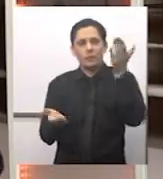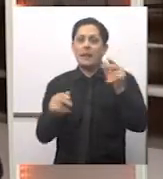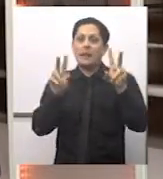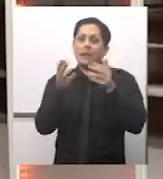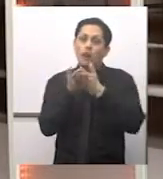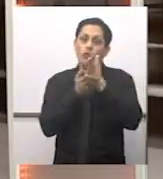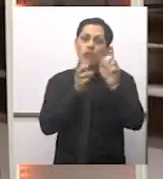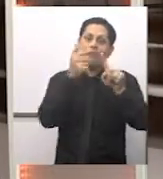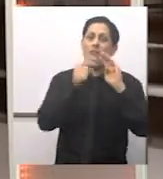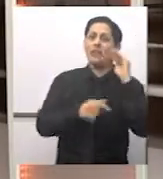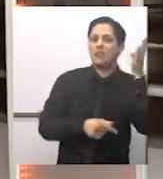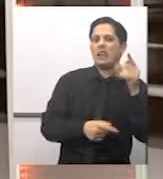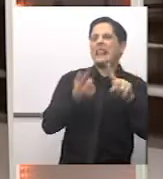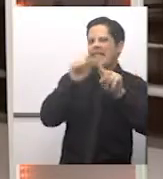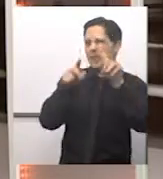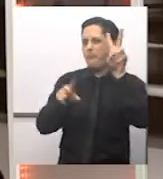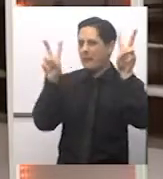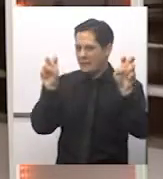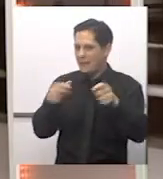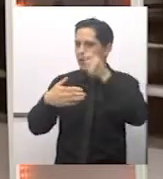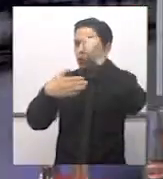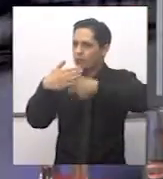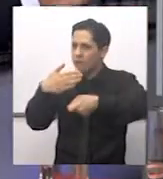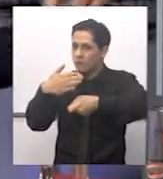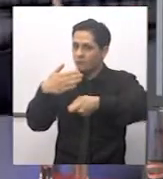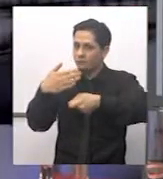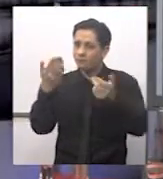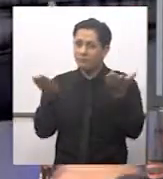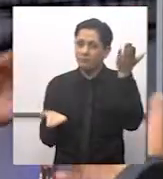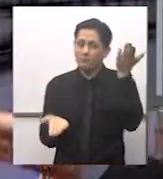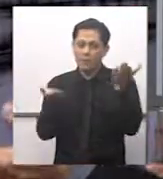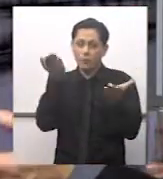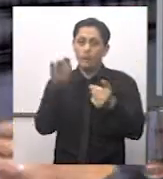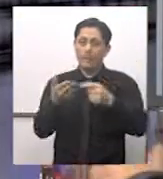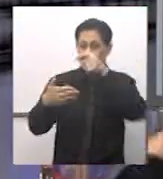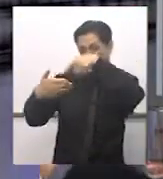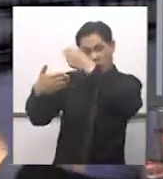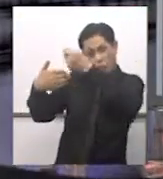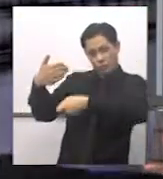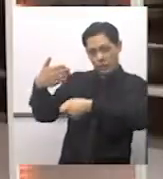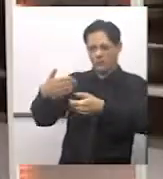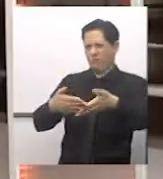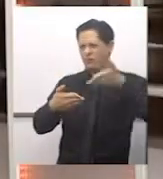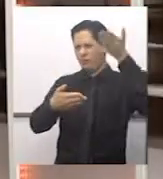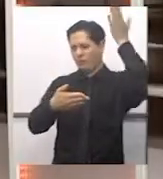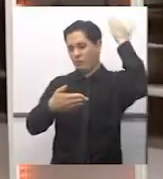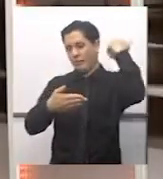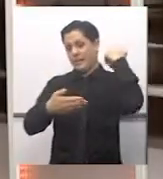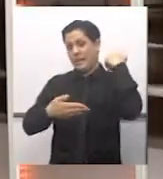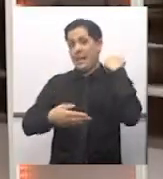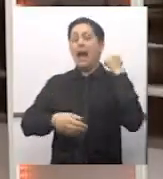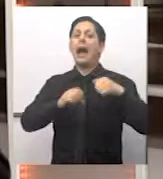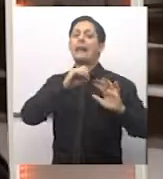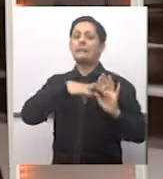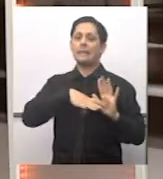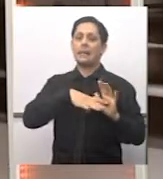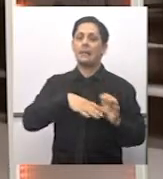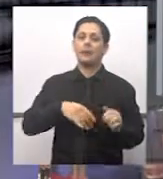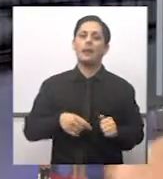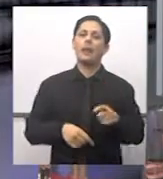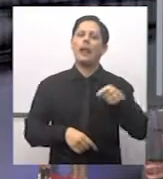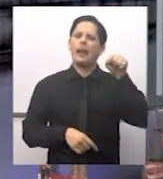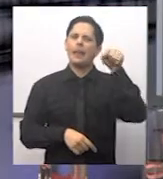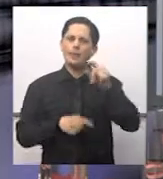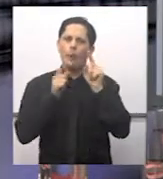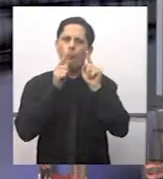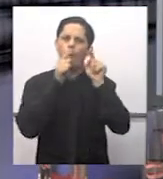del contrato. Y lo despiden en la tarde. Pero este es un contrato que tiene decenas de años en Chile. Sin duda, pero avanza los tiempos, intendente. Yo creo que ese es un buen punto que se puso sobre la